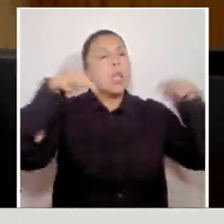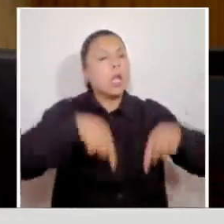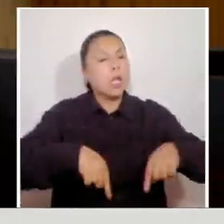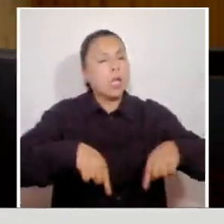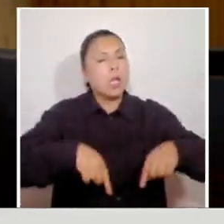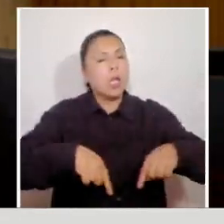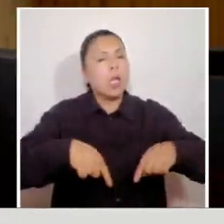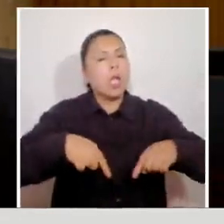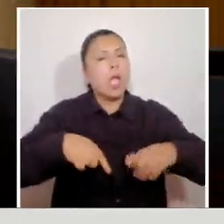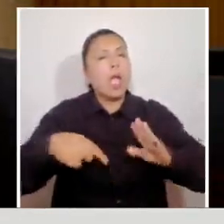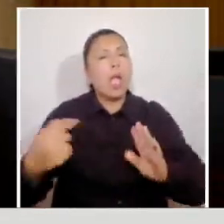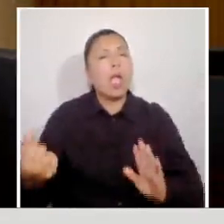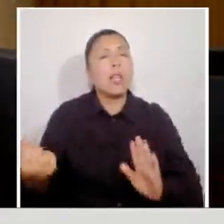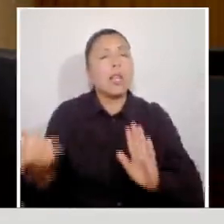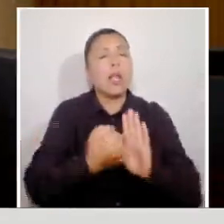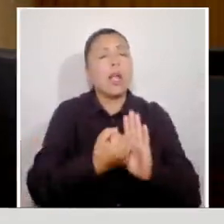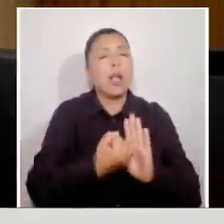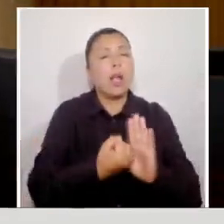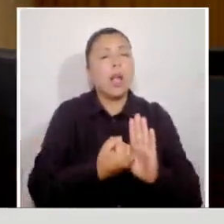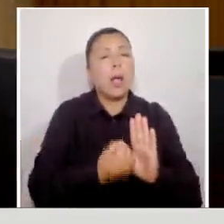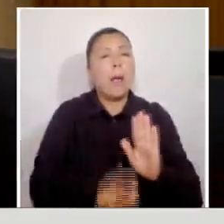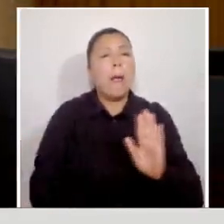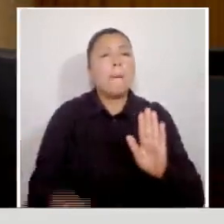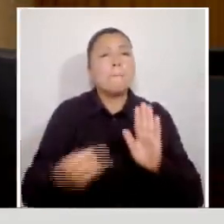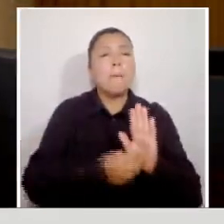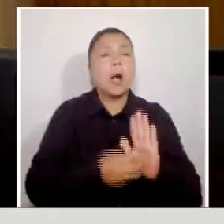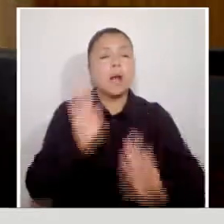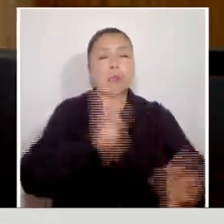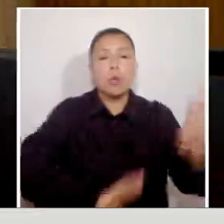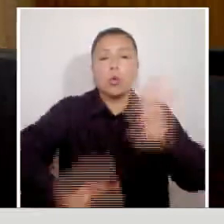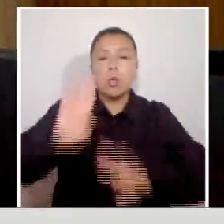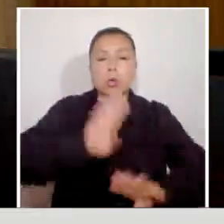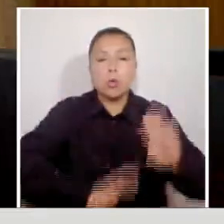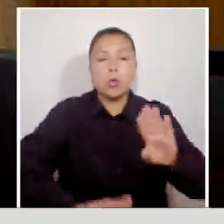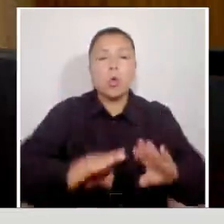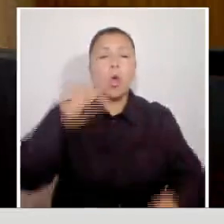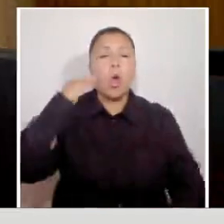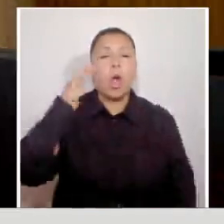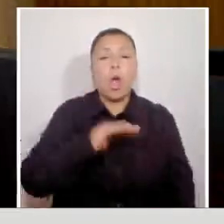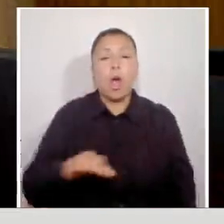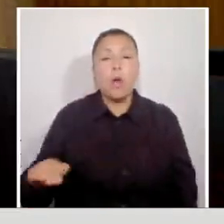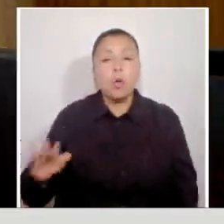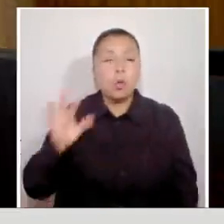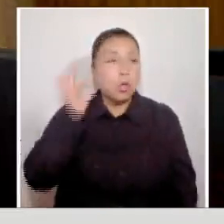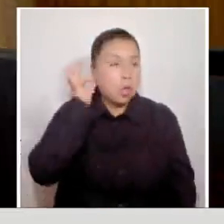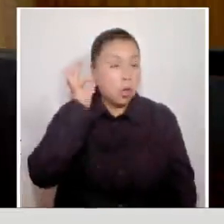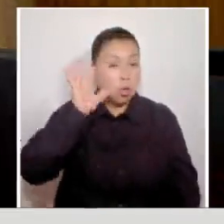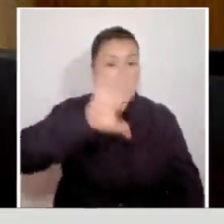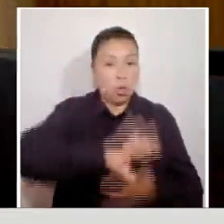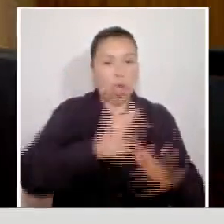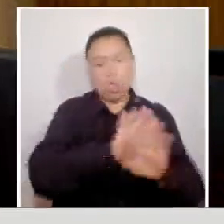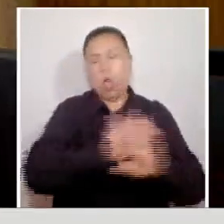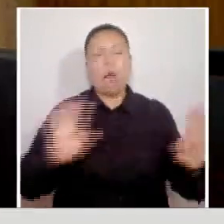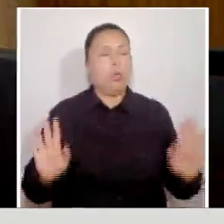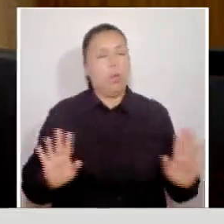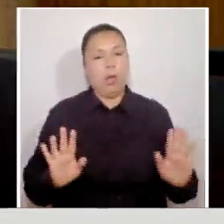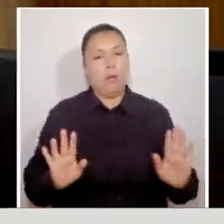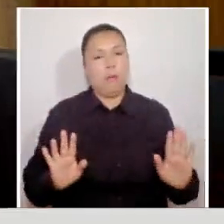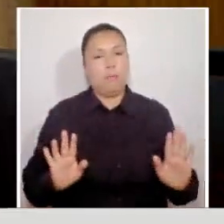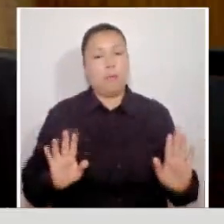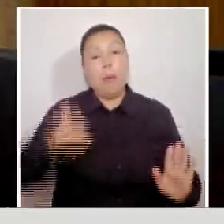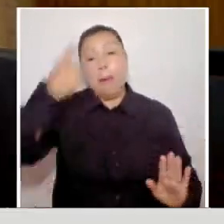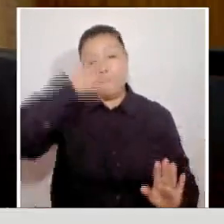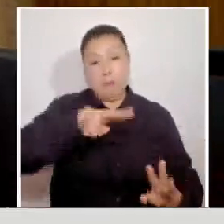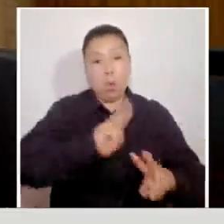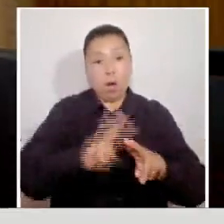contra de dar más protección a las infancias de nuestro país nadie pero hagámoslo